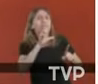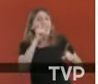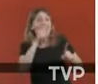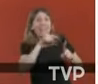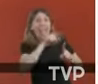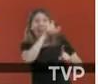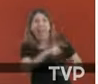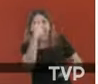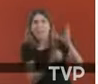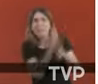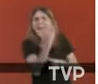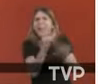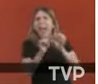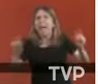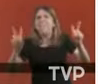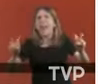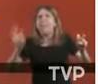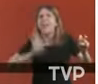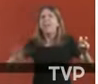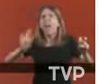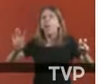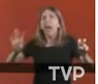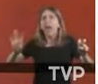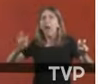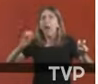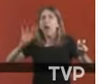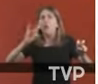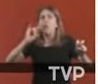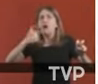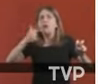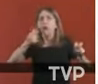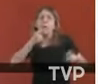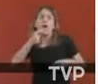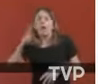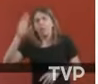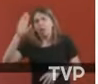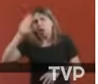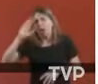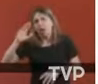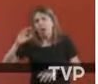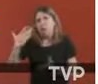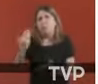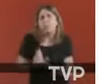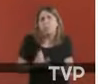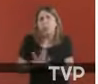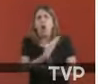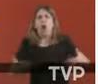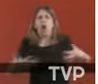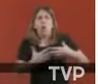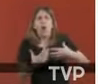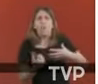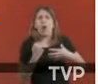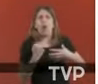1937 funciona así. Toda deuda hecha por una dictadura, por un gobierno